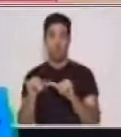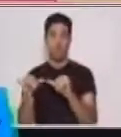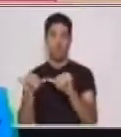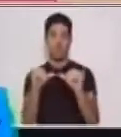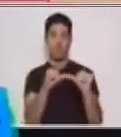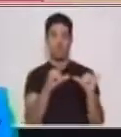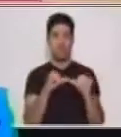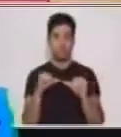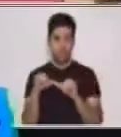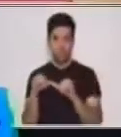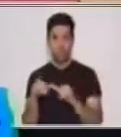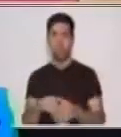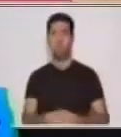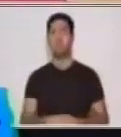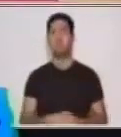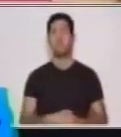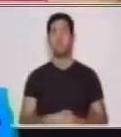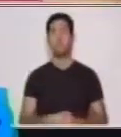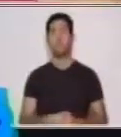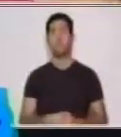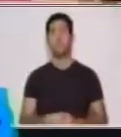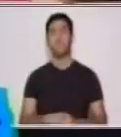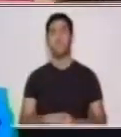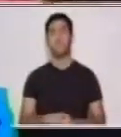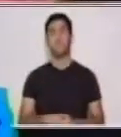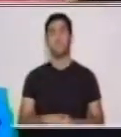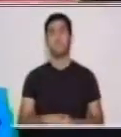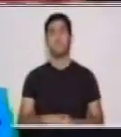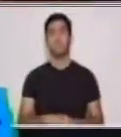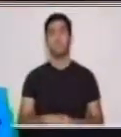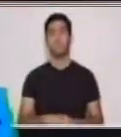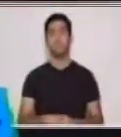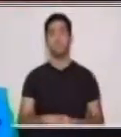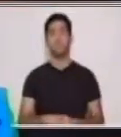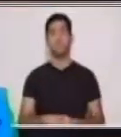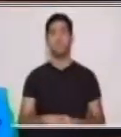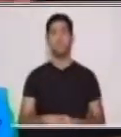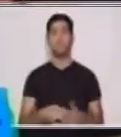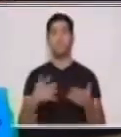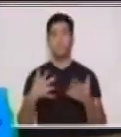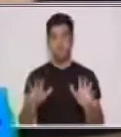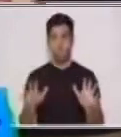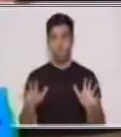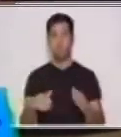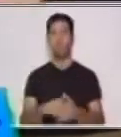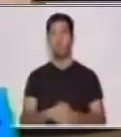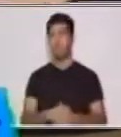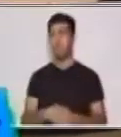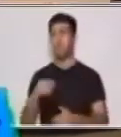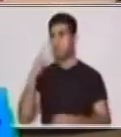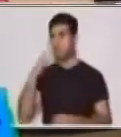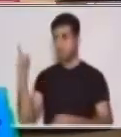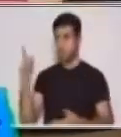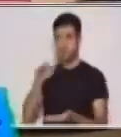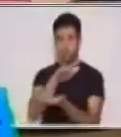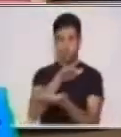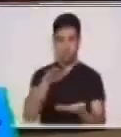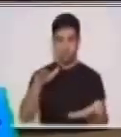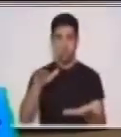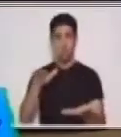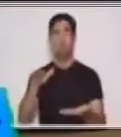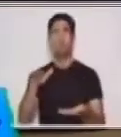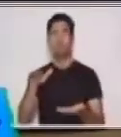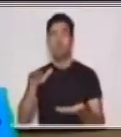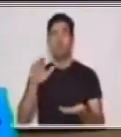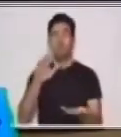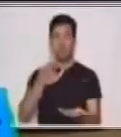lado opuesto. El lado opuesto. Y este otro lado, que es la base, es el